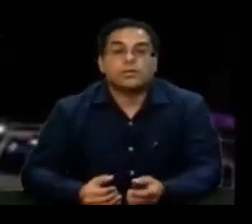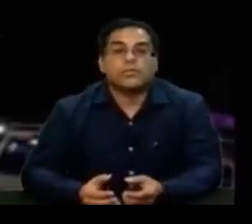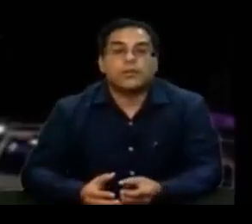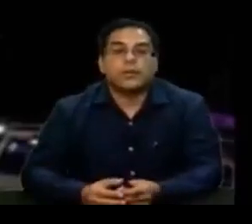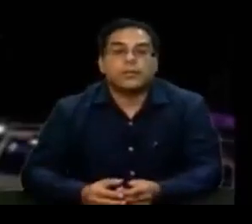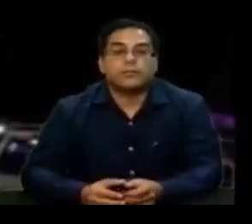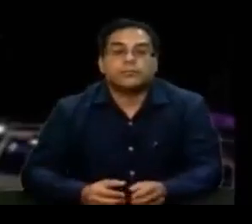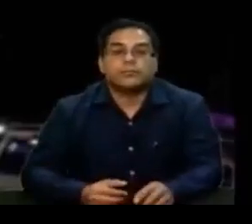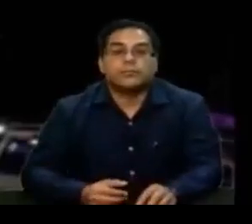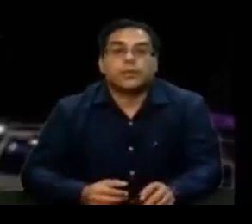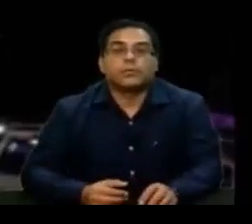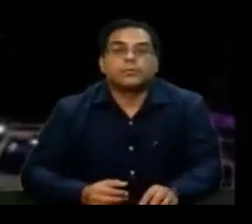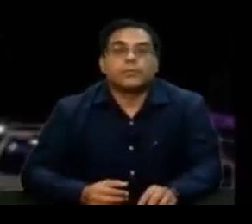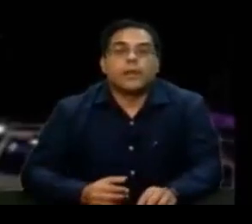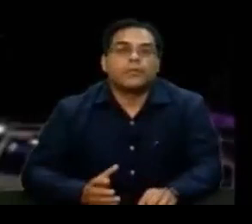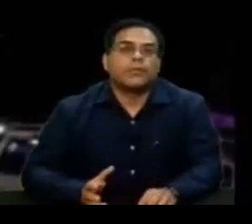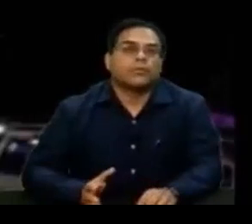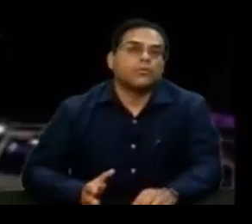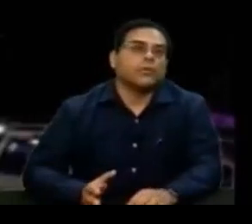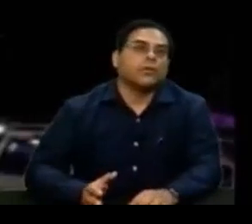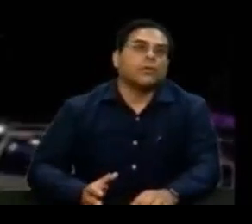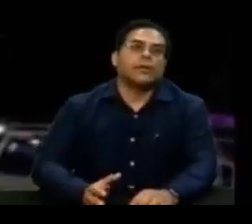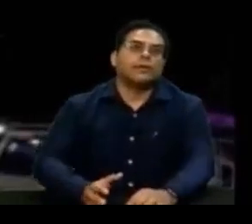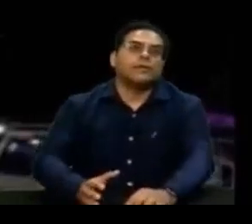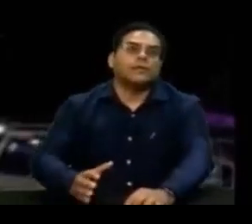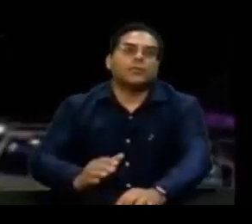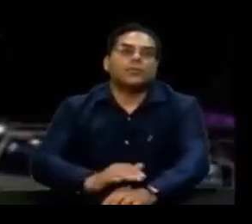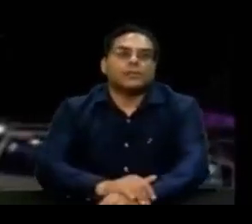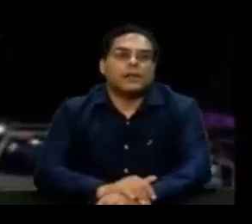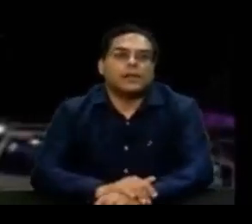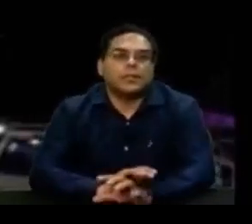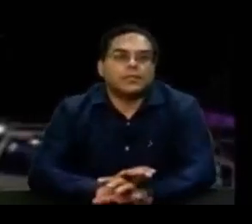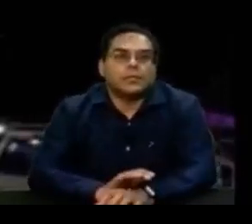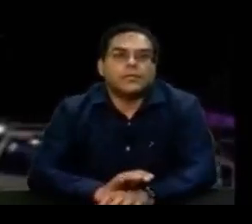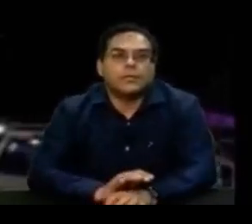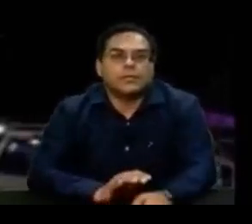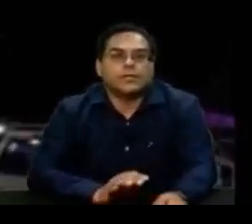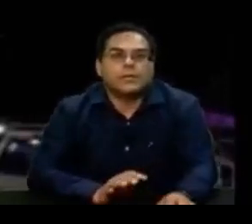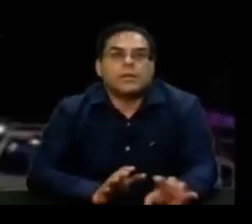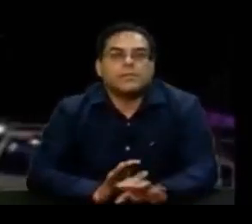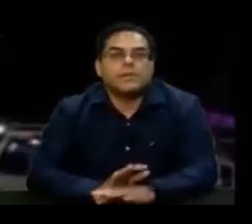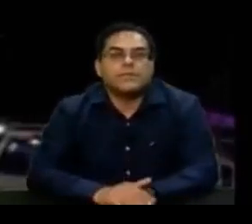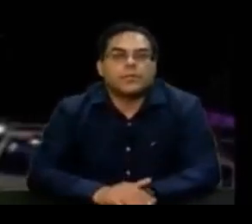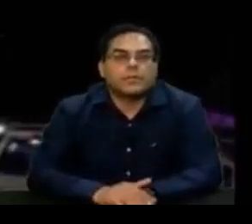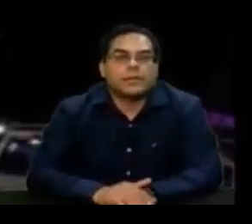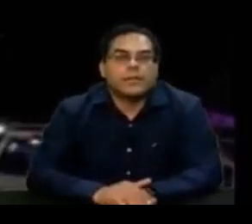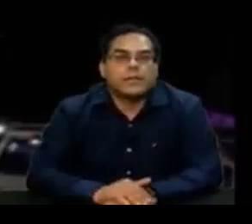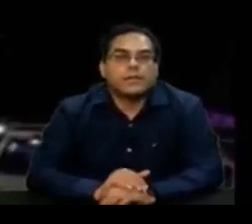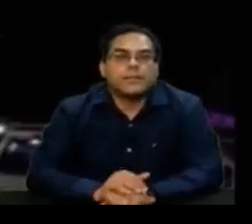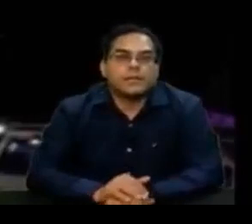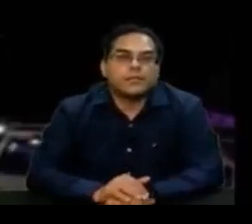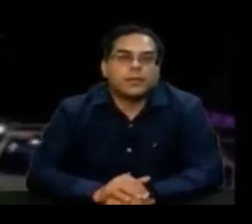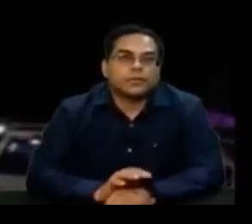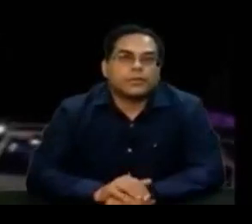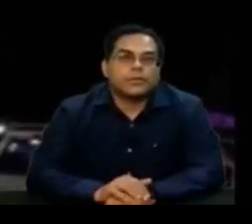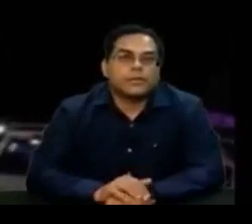y superior, ¿no? El FORT 1 atraviesa el septum nasal, la porción inferior de las piriformes, y